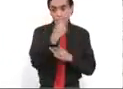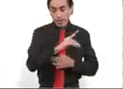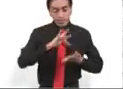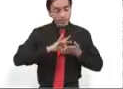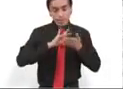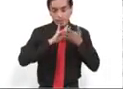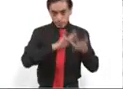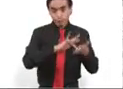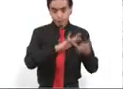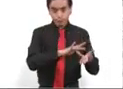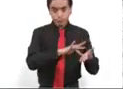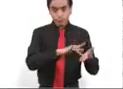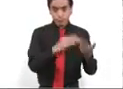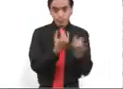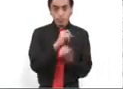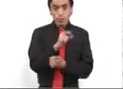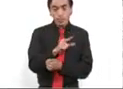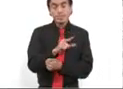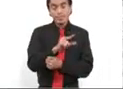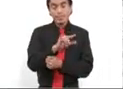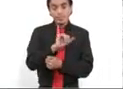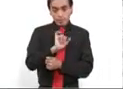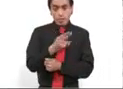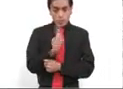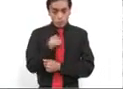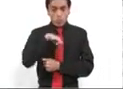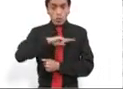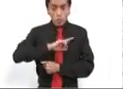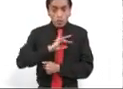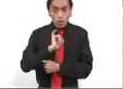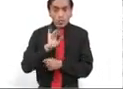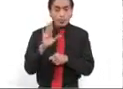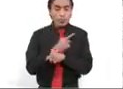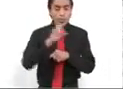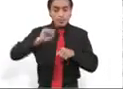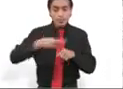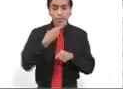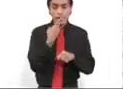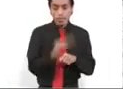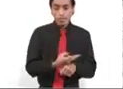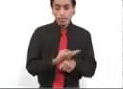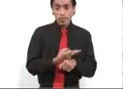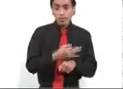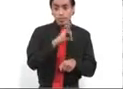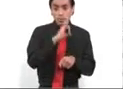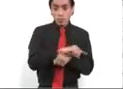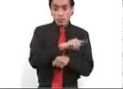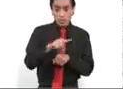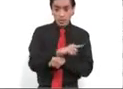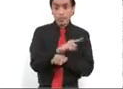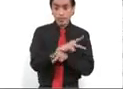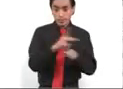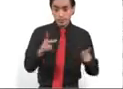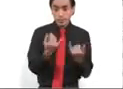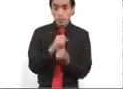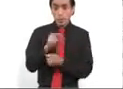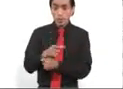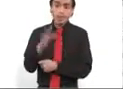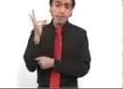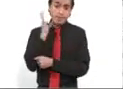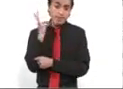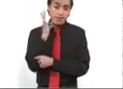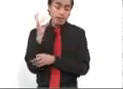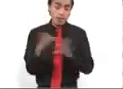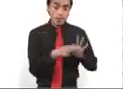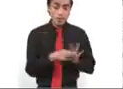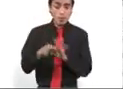y estamos haciendo, ahí sí digo estamos, porque es la Secretaría de Seguridad Ciudadana y la Fiscalía quienes están haciendo todo el trabajo para